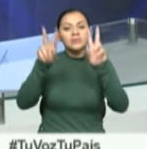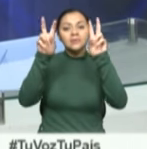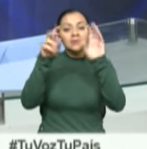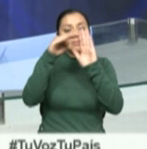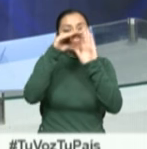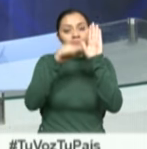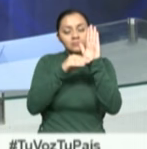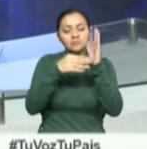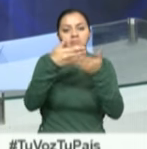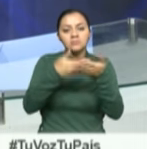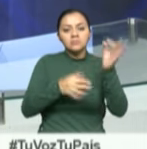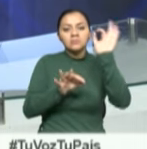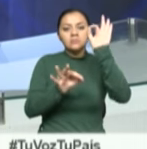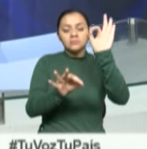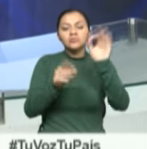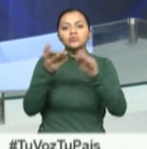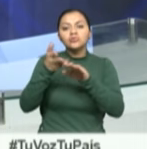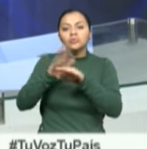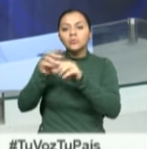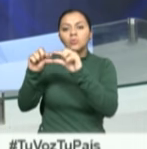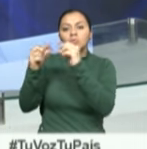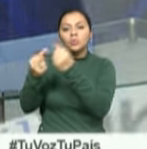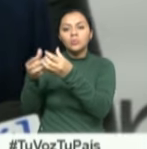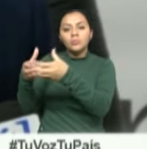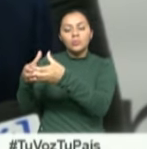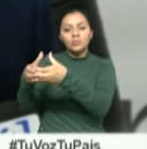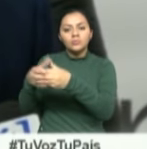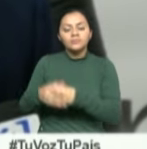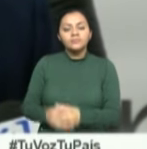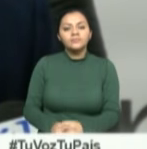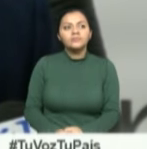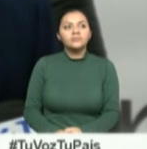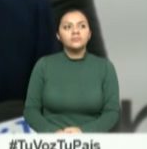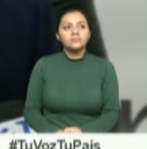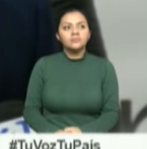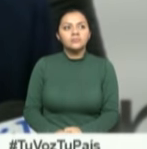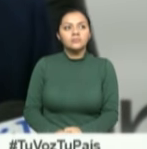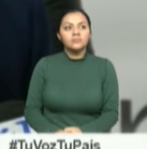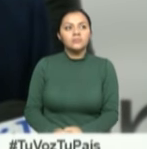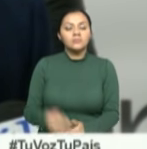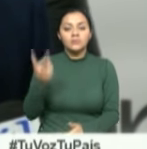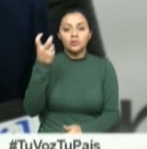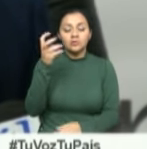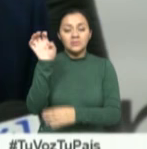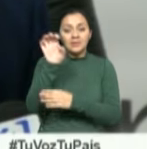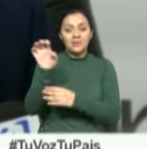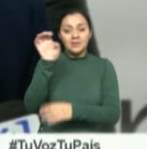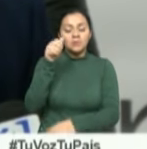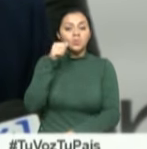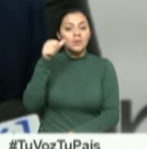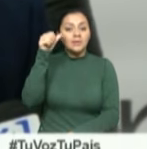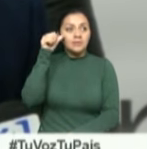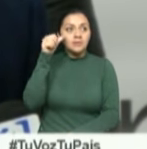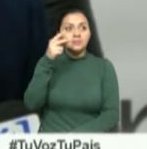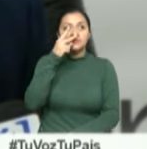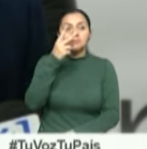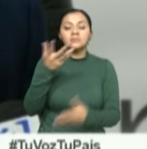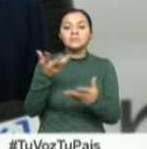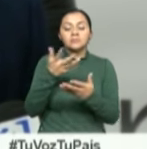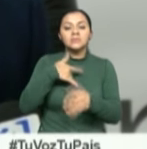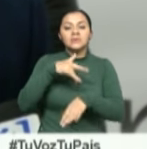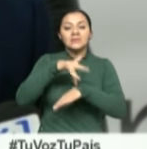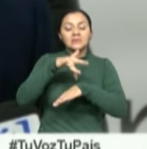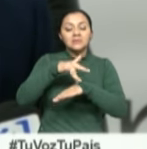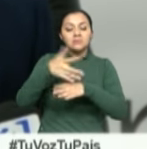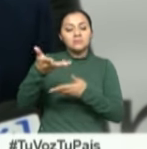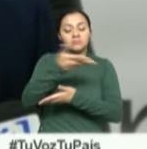administrativo hacia Acción Ecológica. El 11 de enero, pues, el día de ayer, como ustedes conocen, se realizó una audiencia